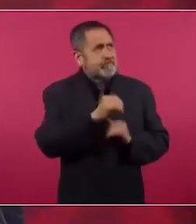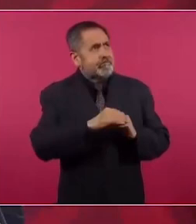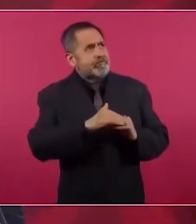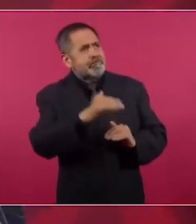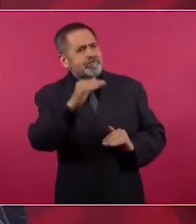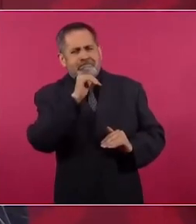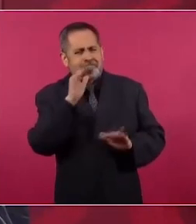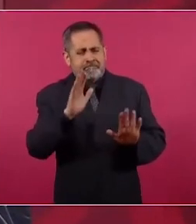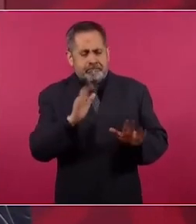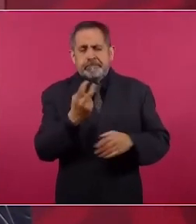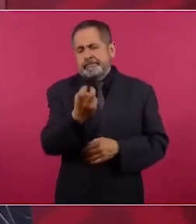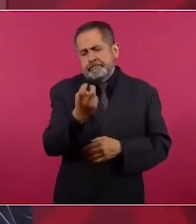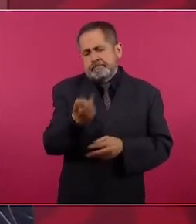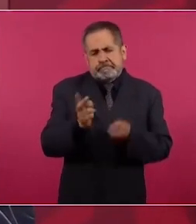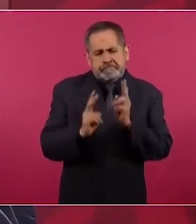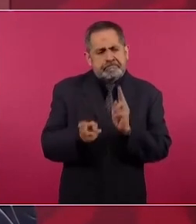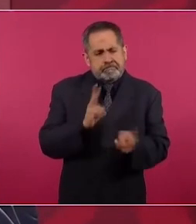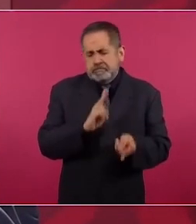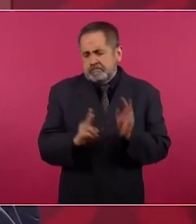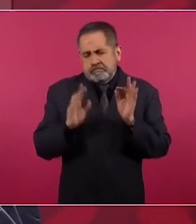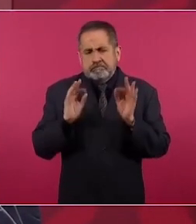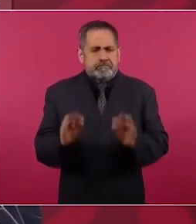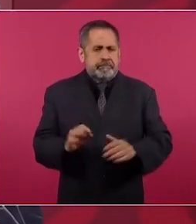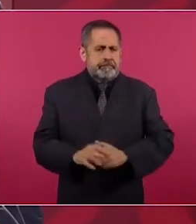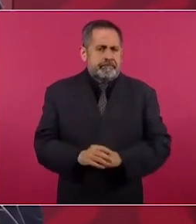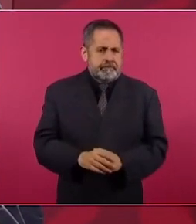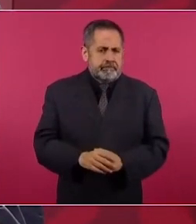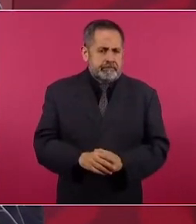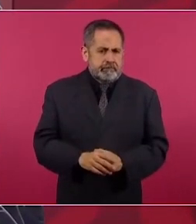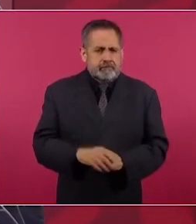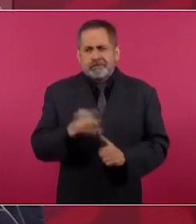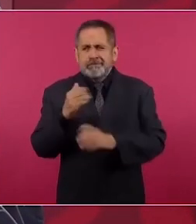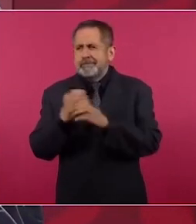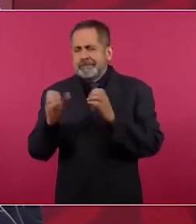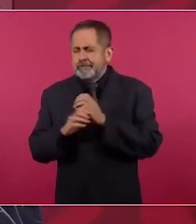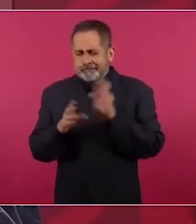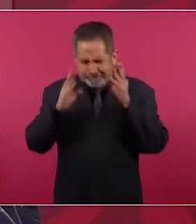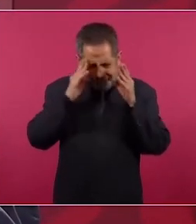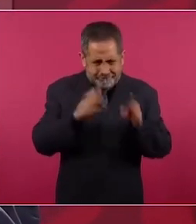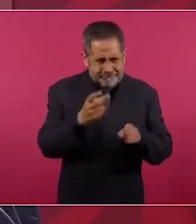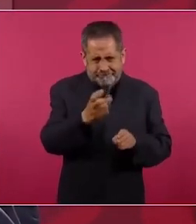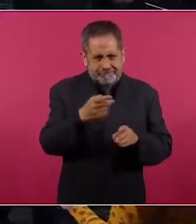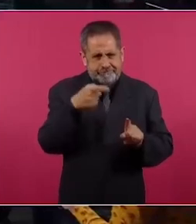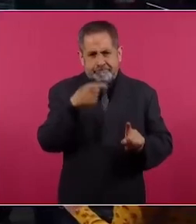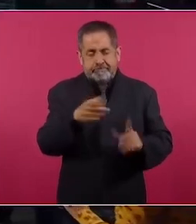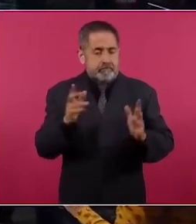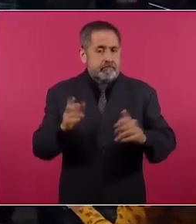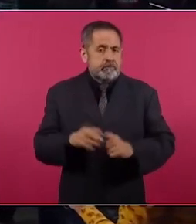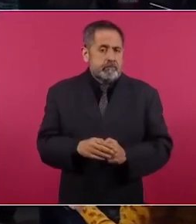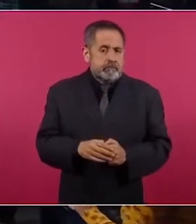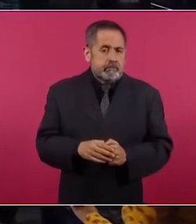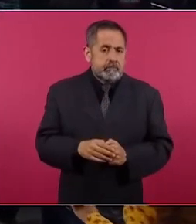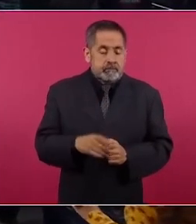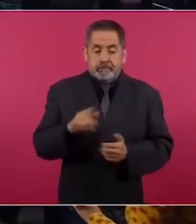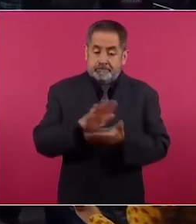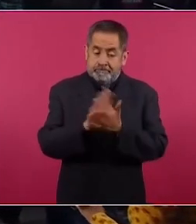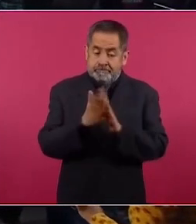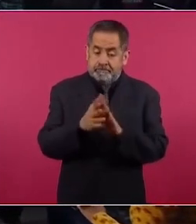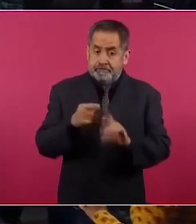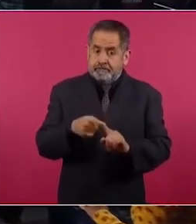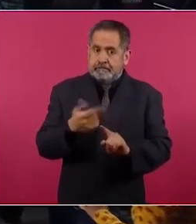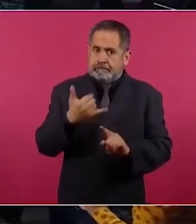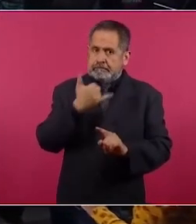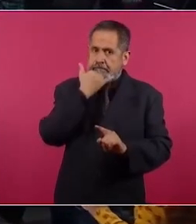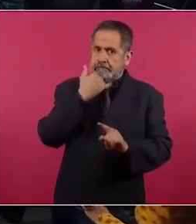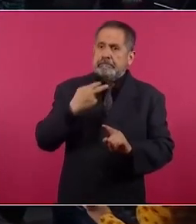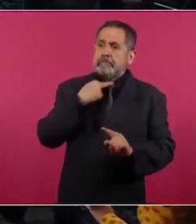andamos, sí. Más que en otras cosas, porque eso afecta a la